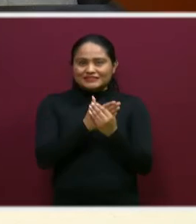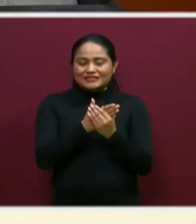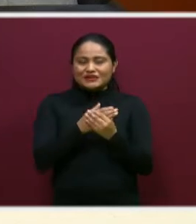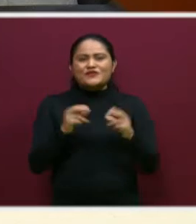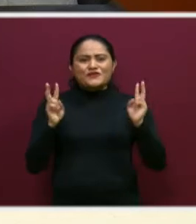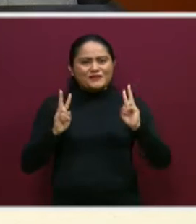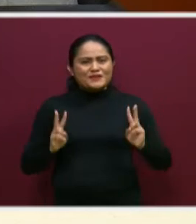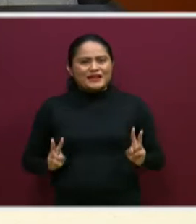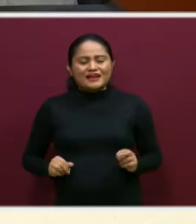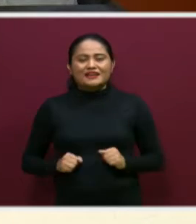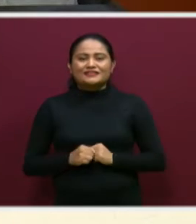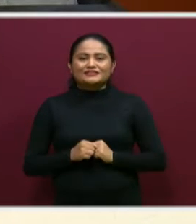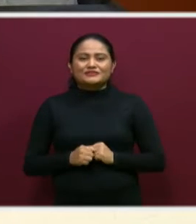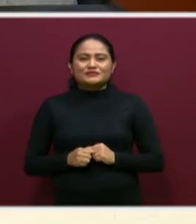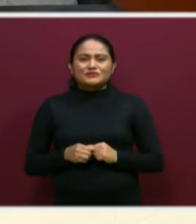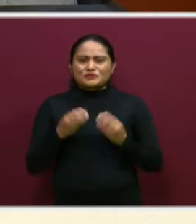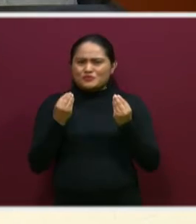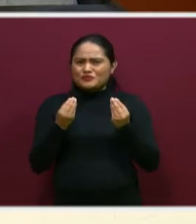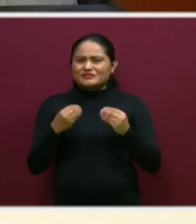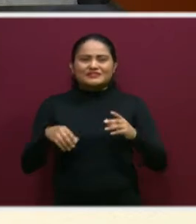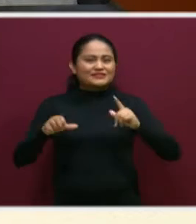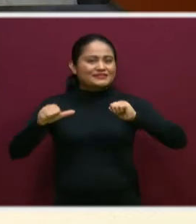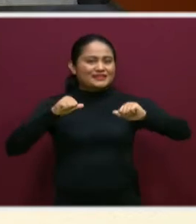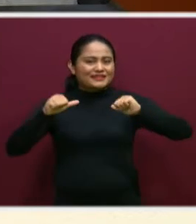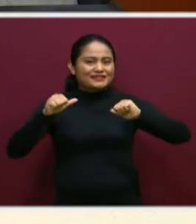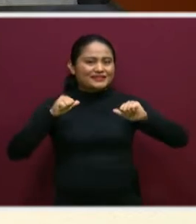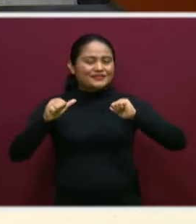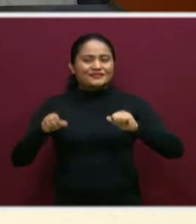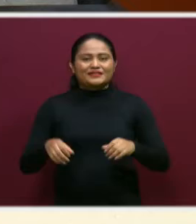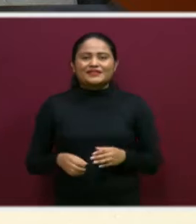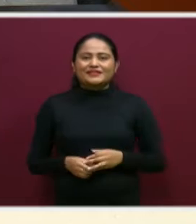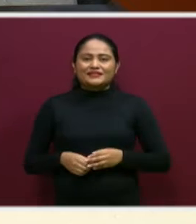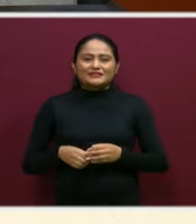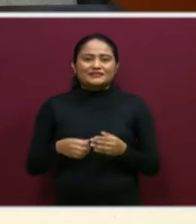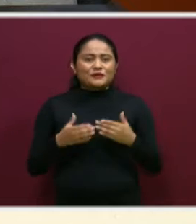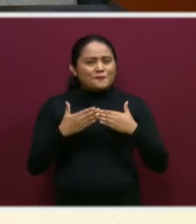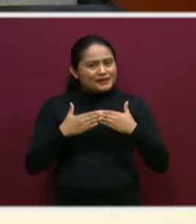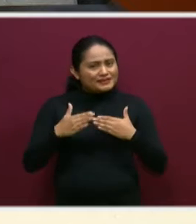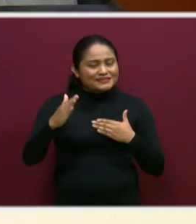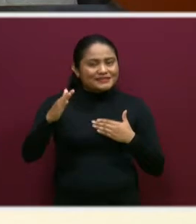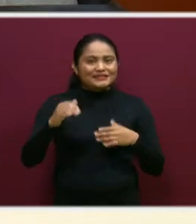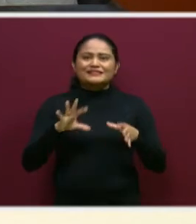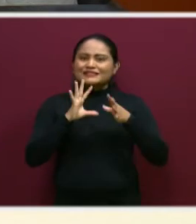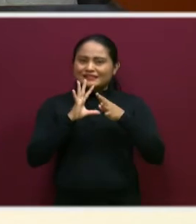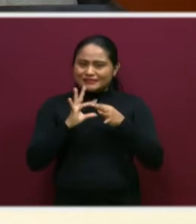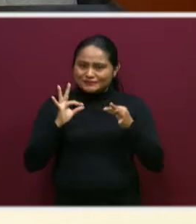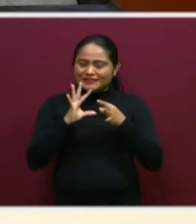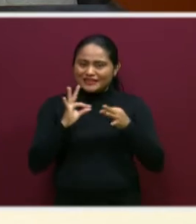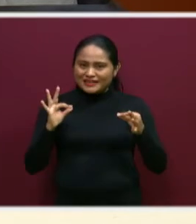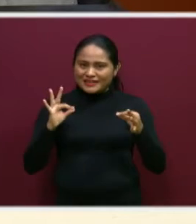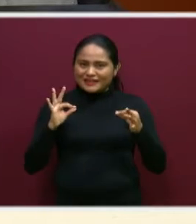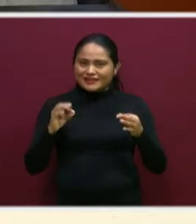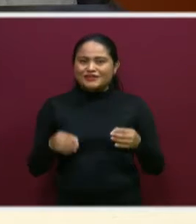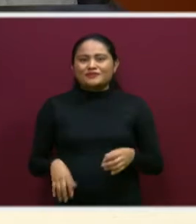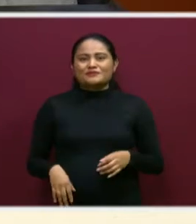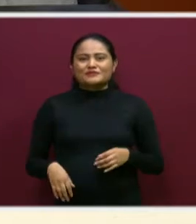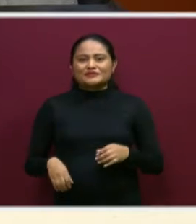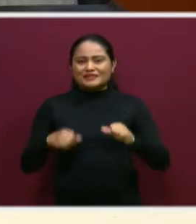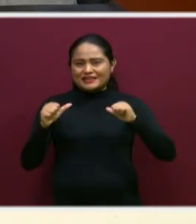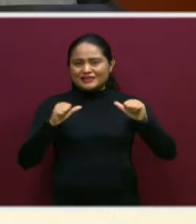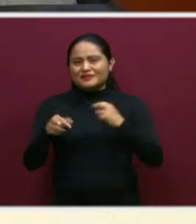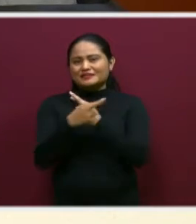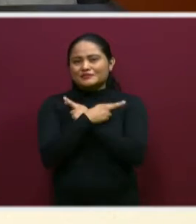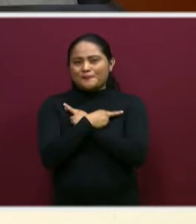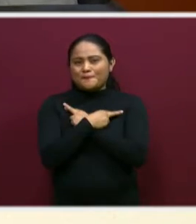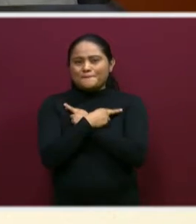actividades para ellos y bueno más adelante platicaremos también para docentes y programas especiales sin embargo mi